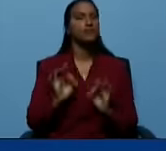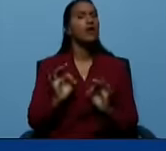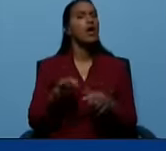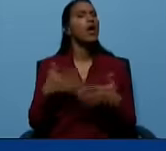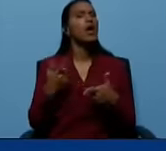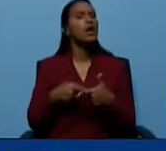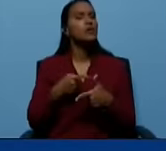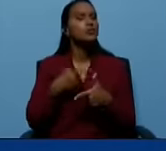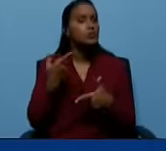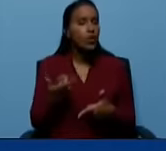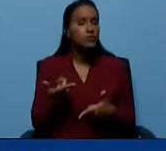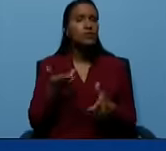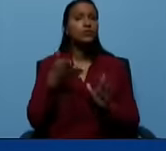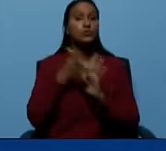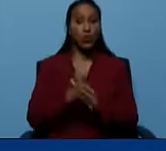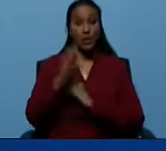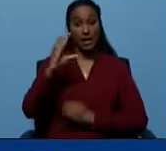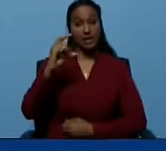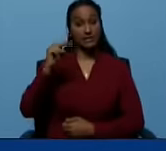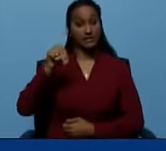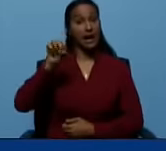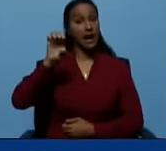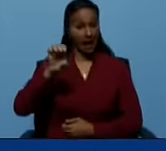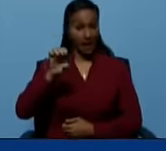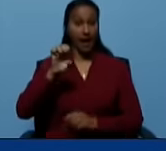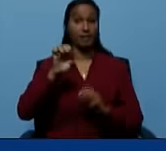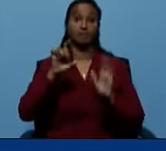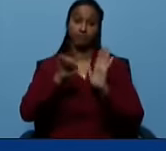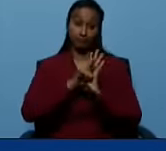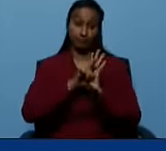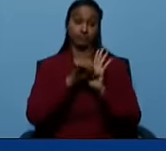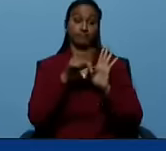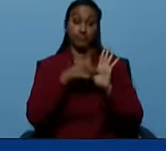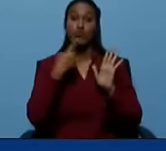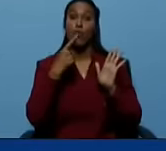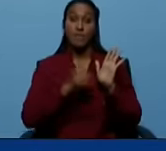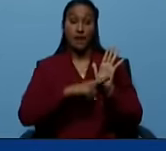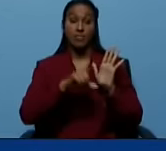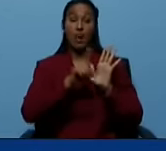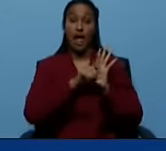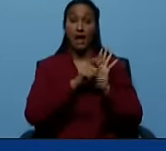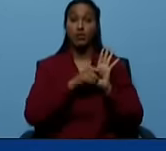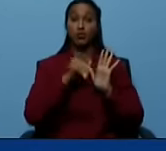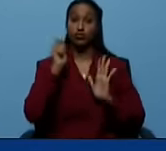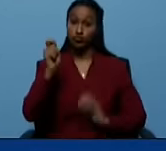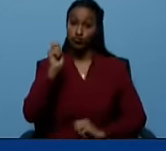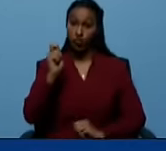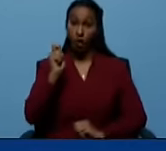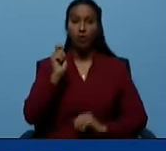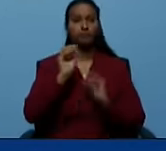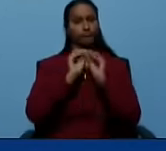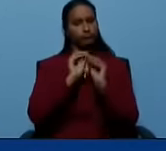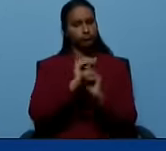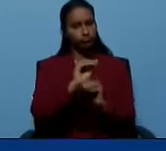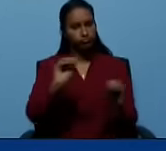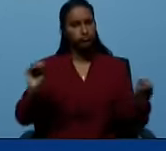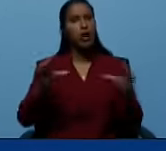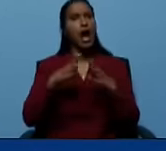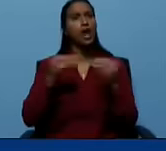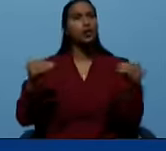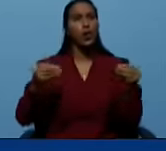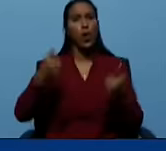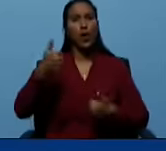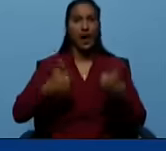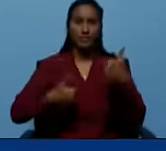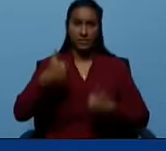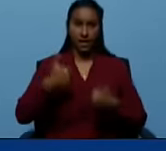atribuciones constitucionales, convocó a los 10 candidatos. Oficialmente los convocó. El señor